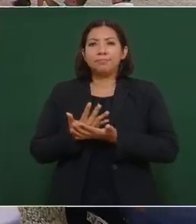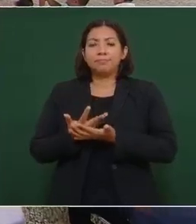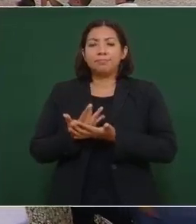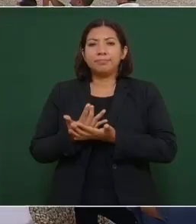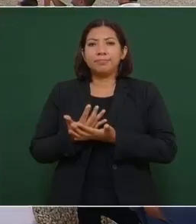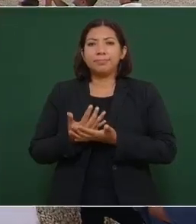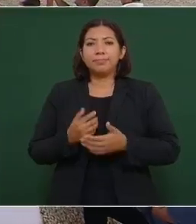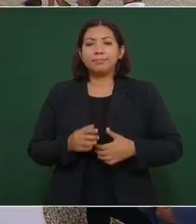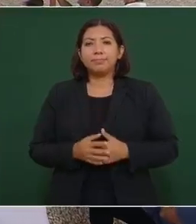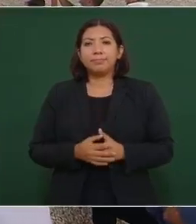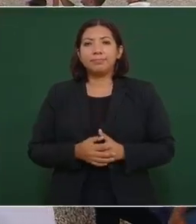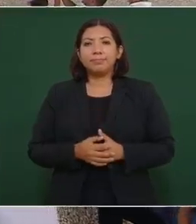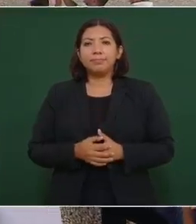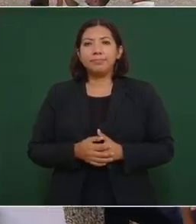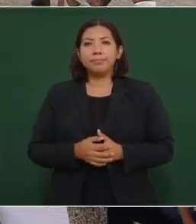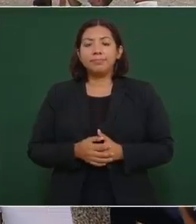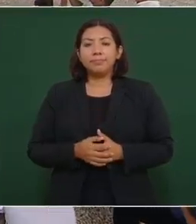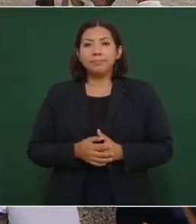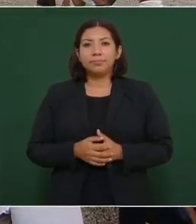que